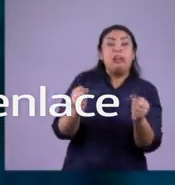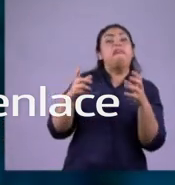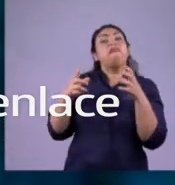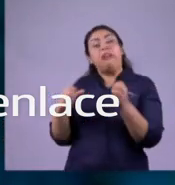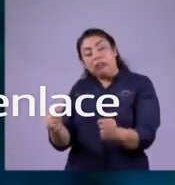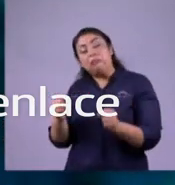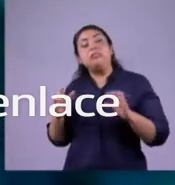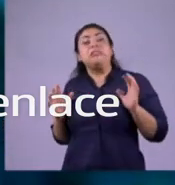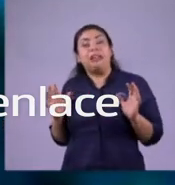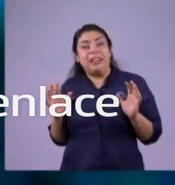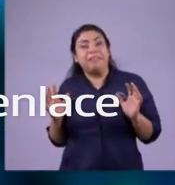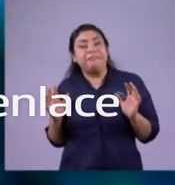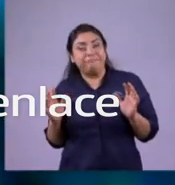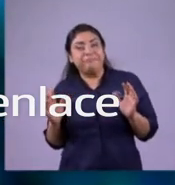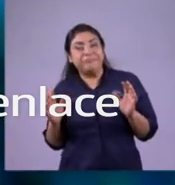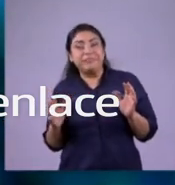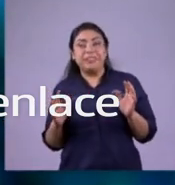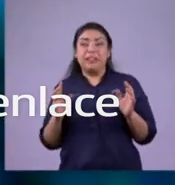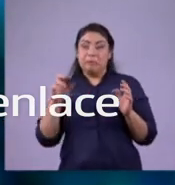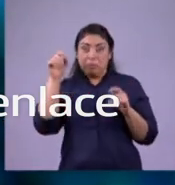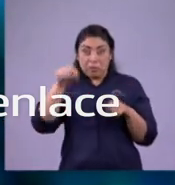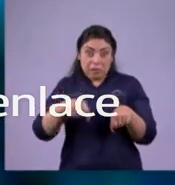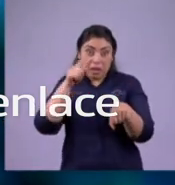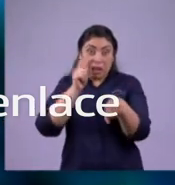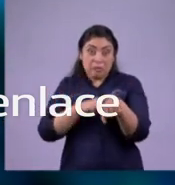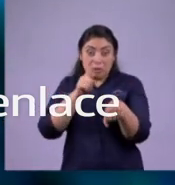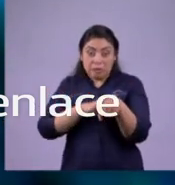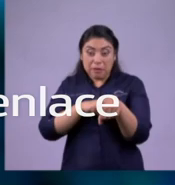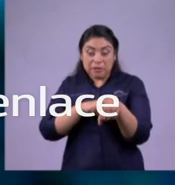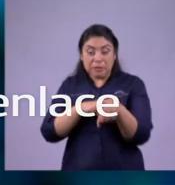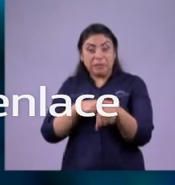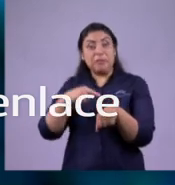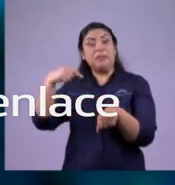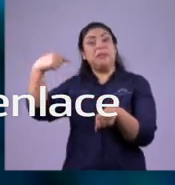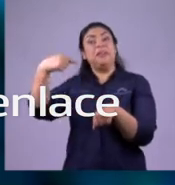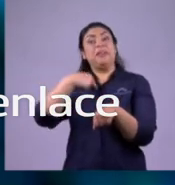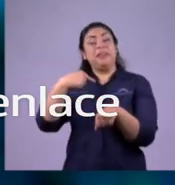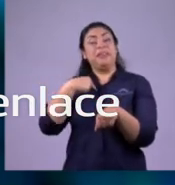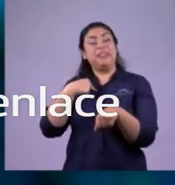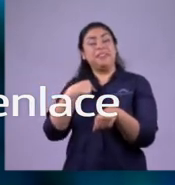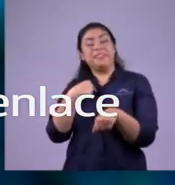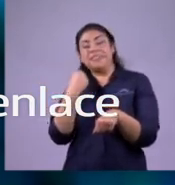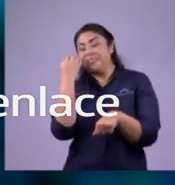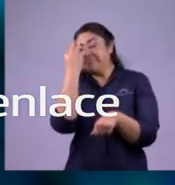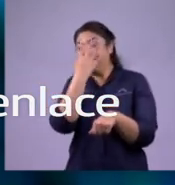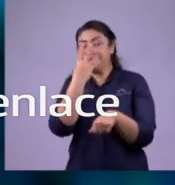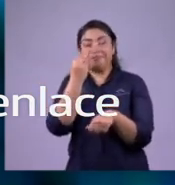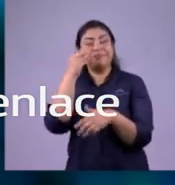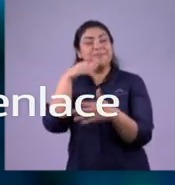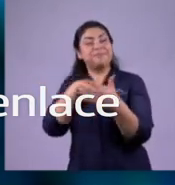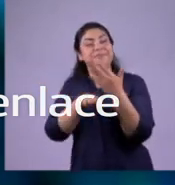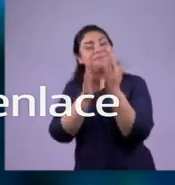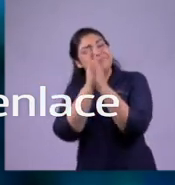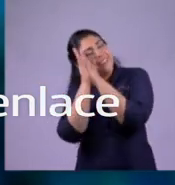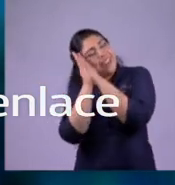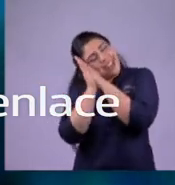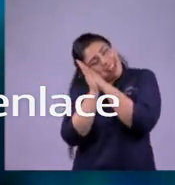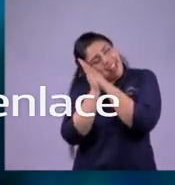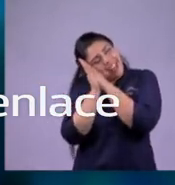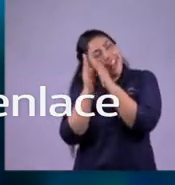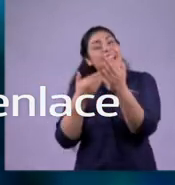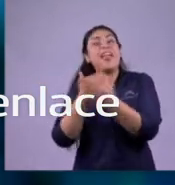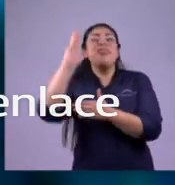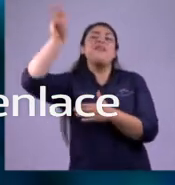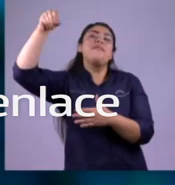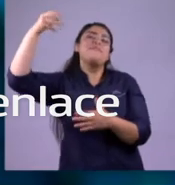y como digo yo siempre ya cuando llegue ese momento digo y este muñeco se mete en su estuche para amanecer con nueva misericordia al día